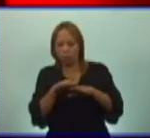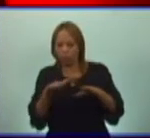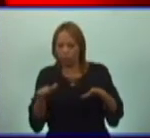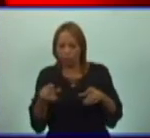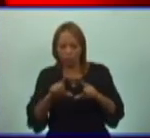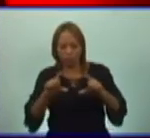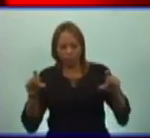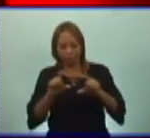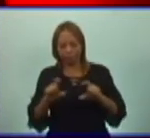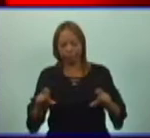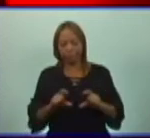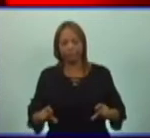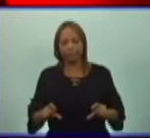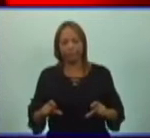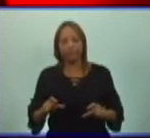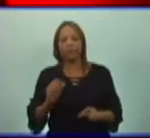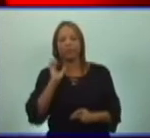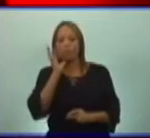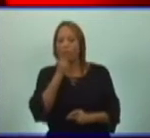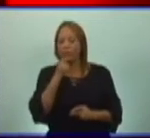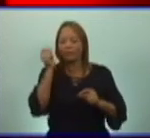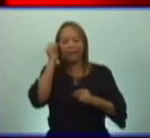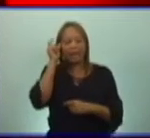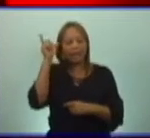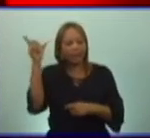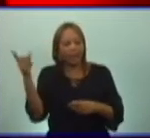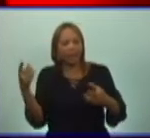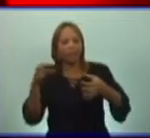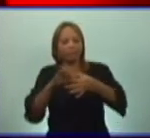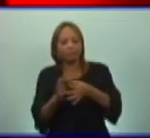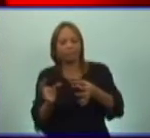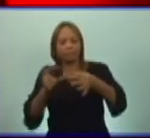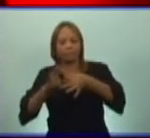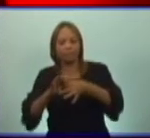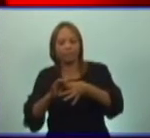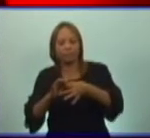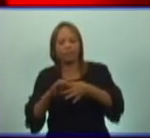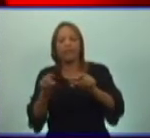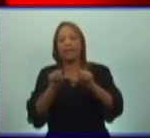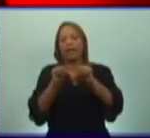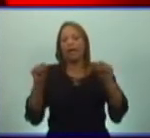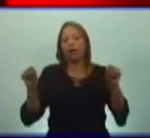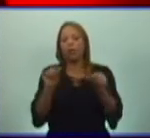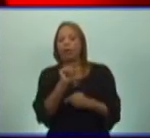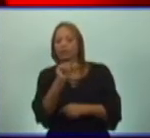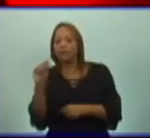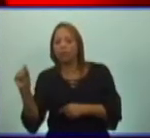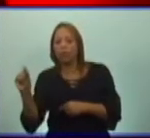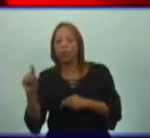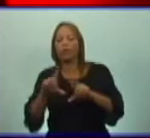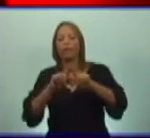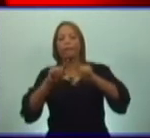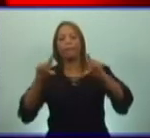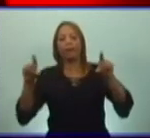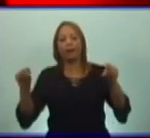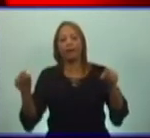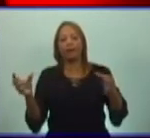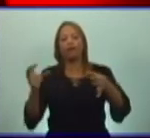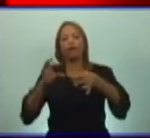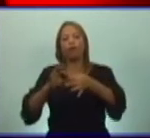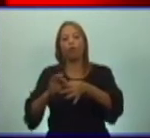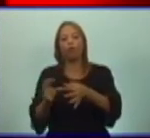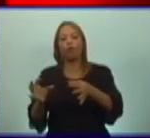conclusiones, la calidad de las ideas, la delimitación de oraciones, de párrafos, la